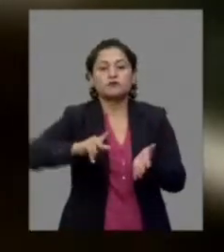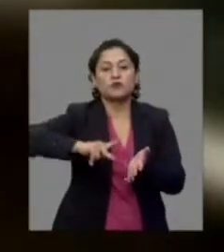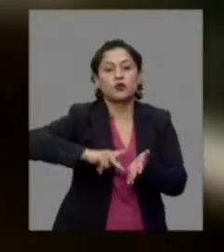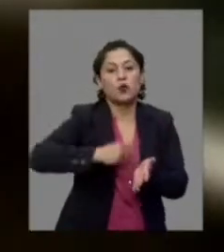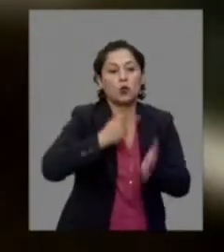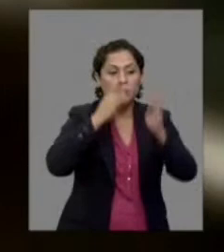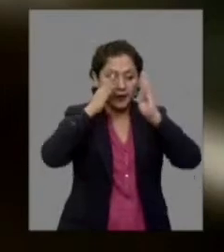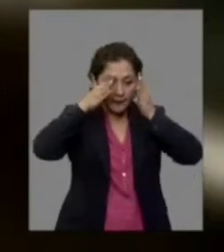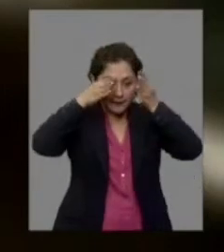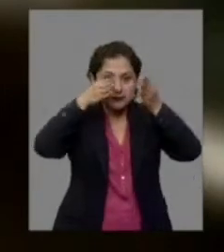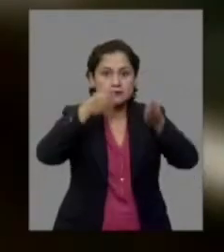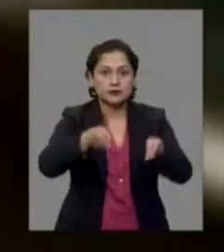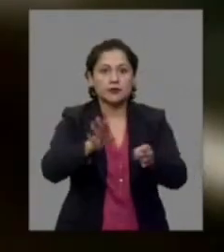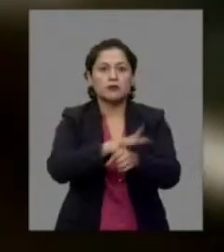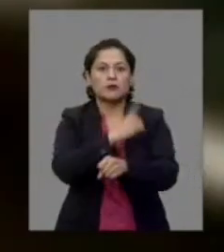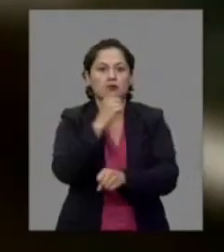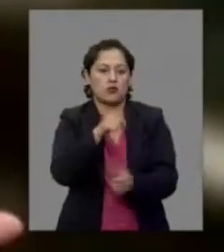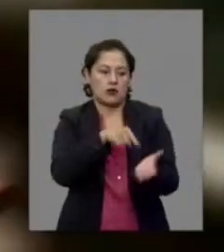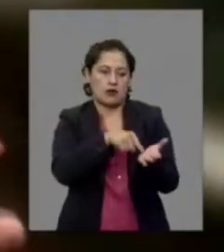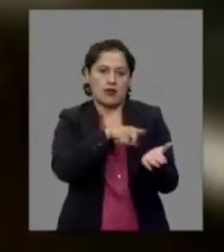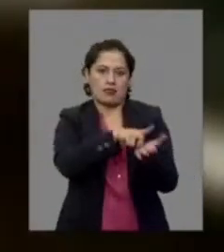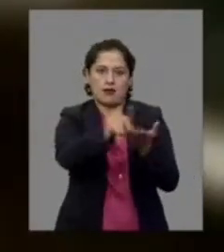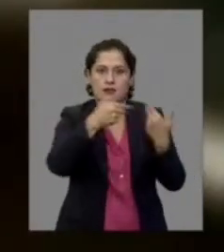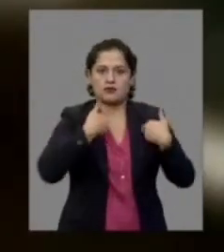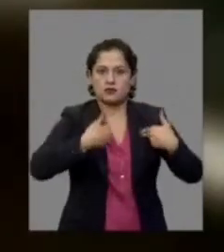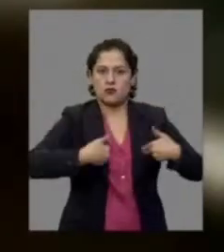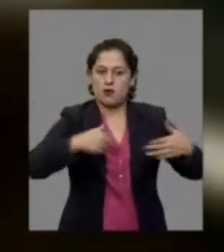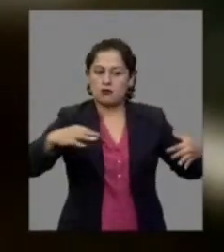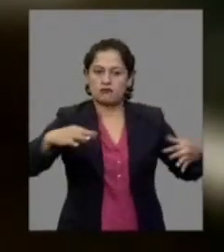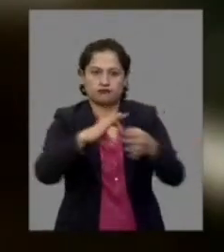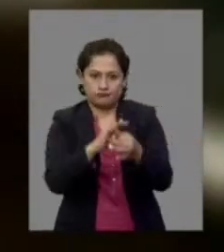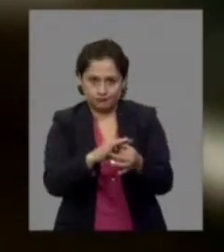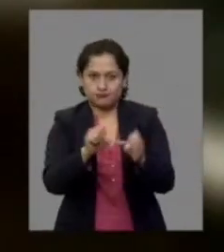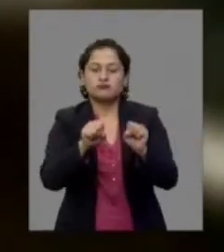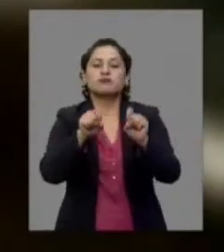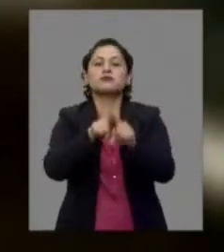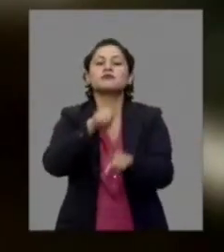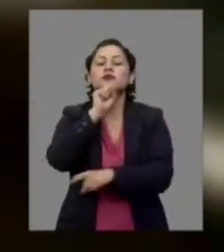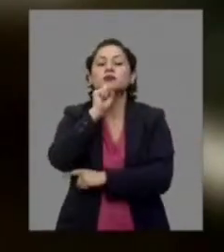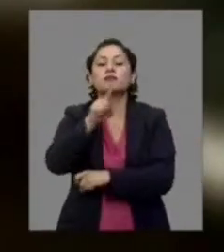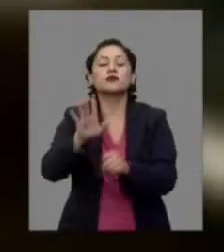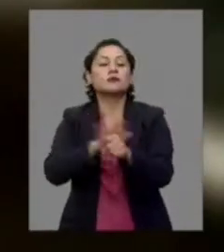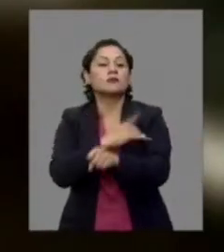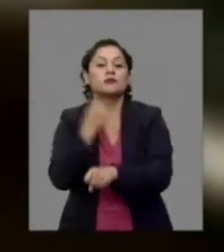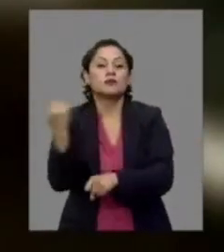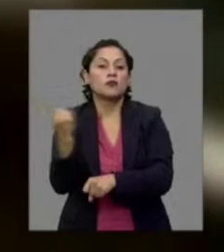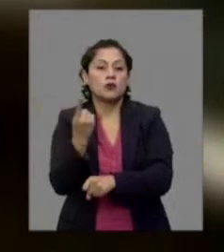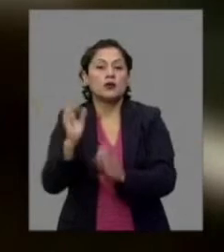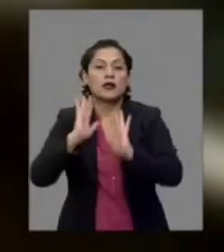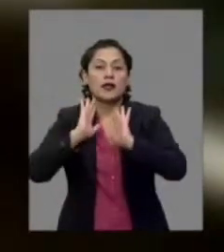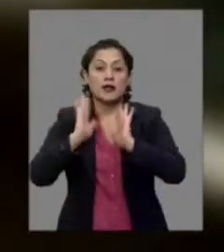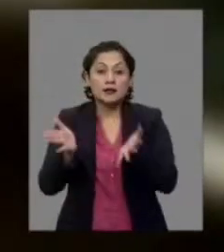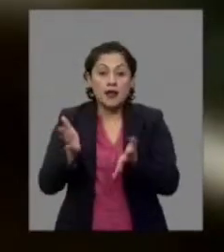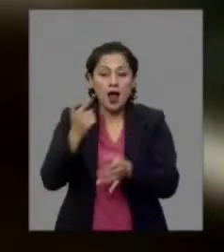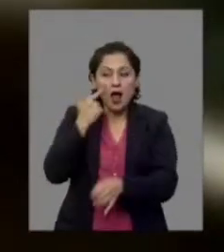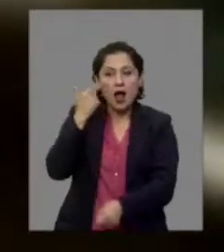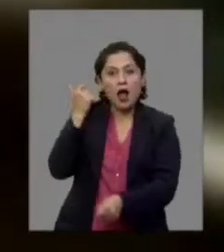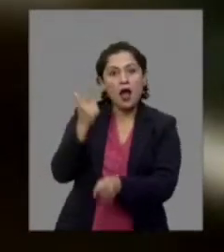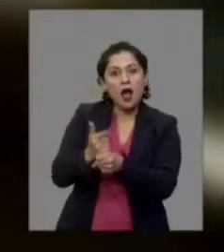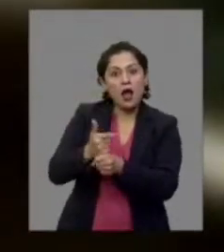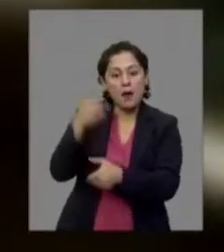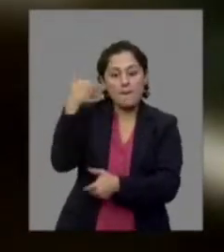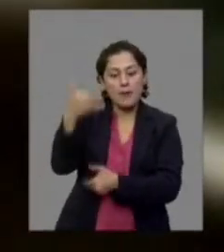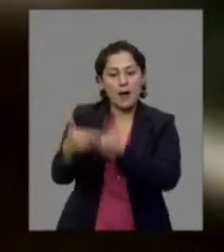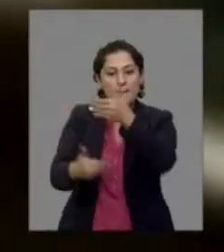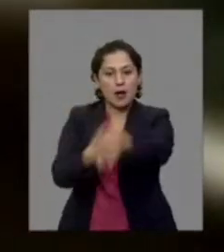humanos, con motivo del reposicionamiento del debido proceso en materia